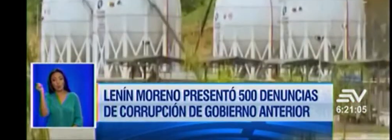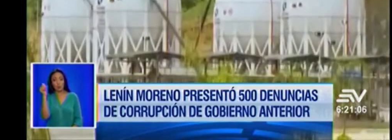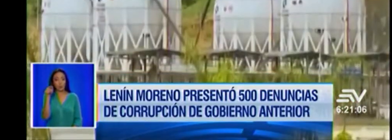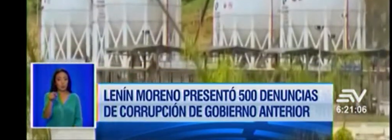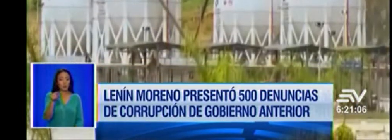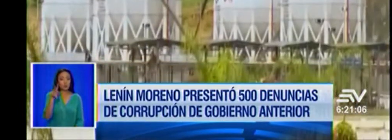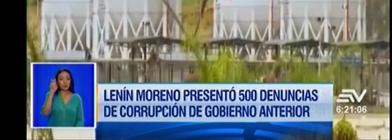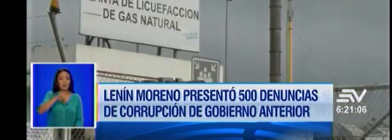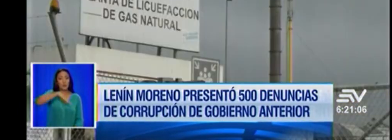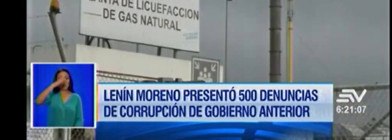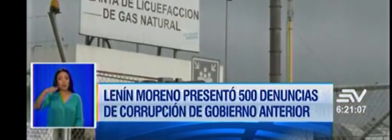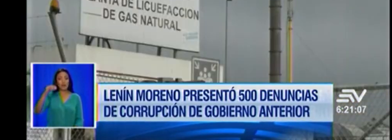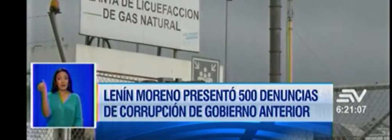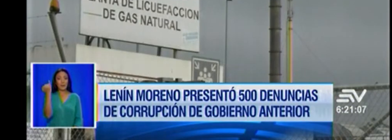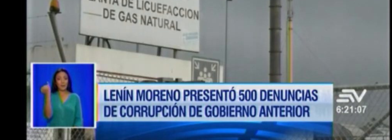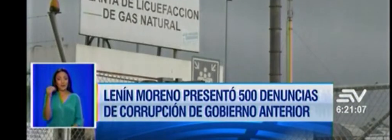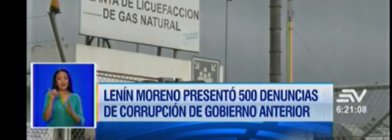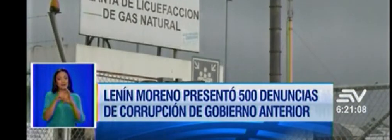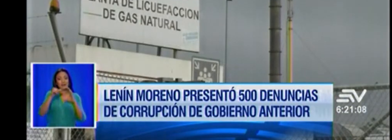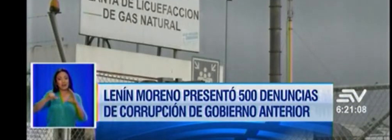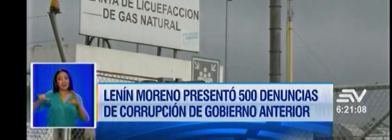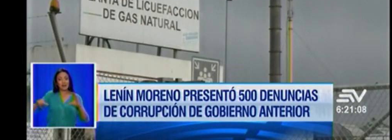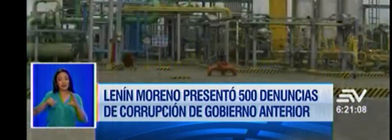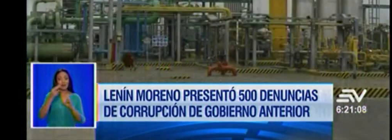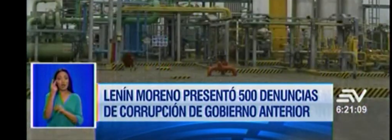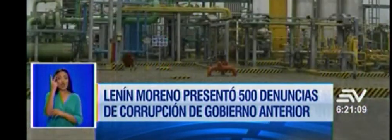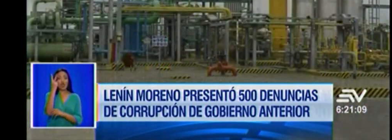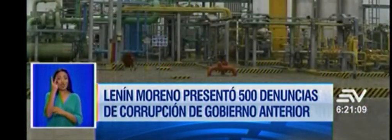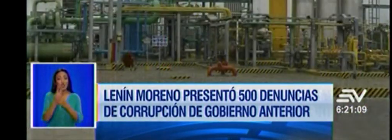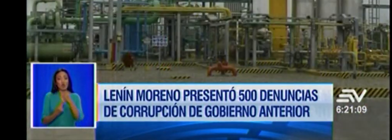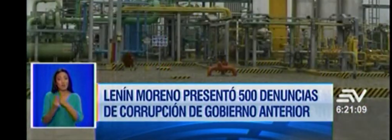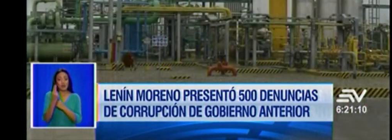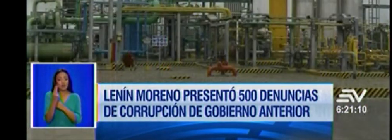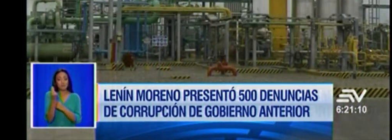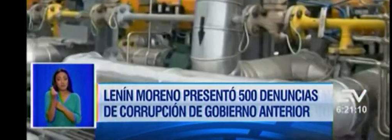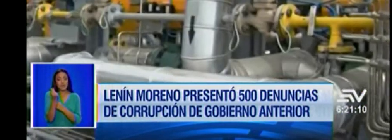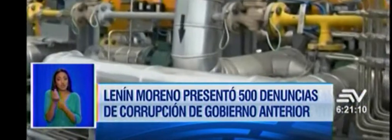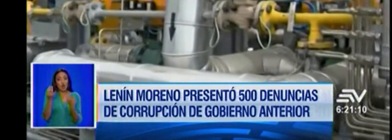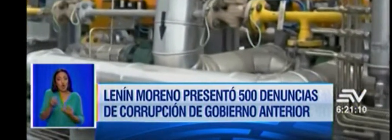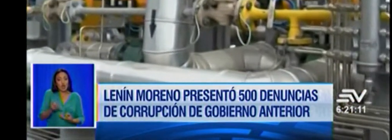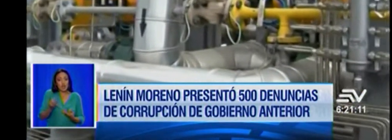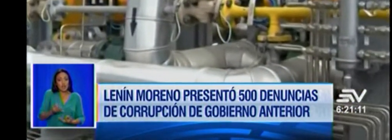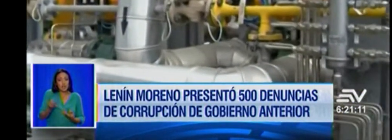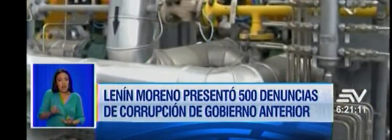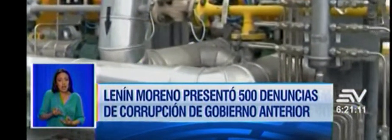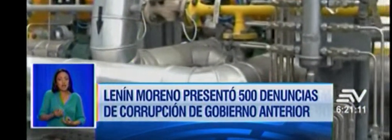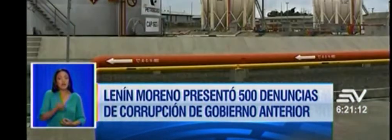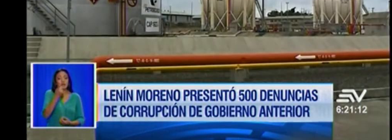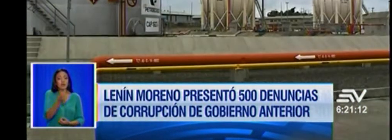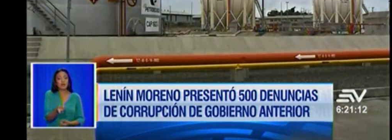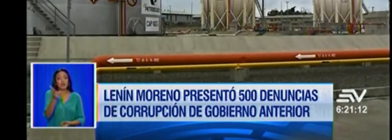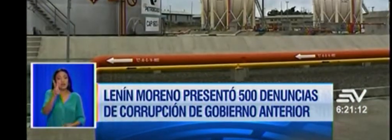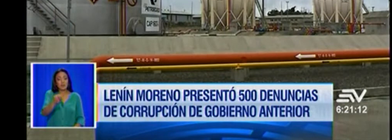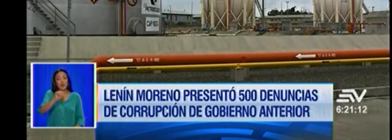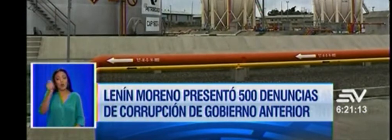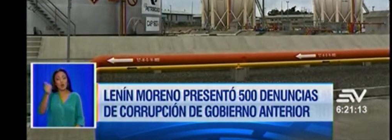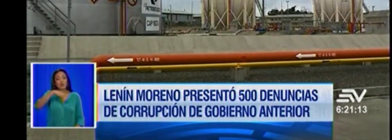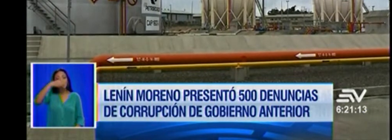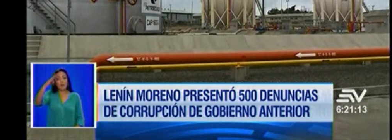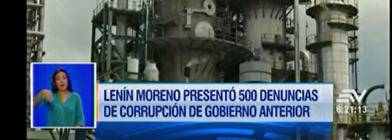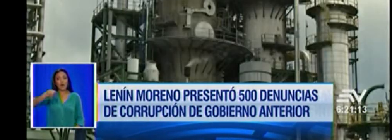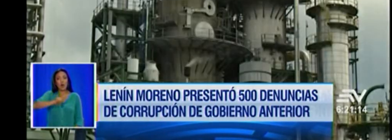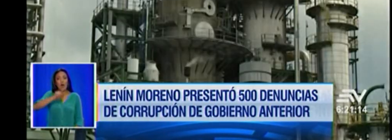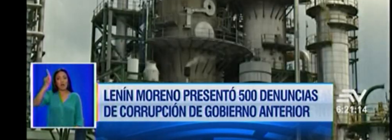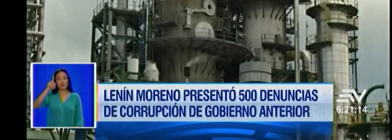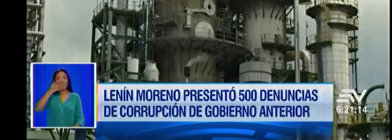marítimo Monteverde en Santa Elena, se duplicó el precio original. Y en lo relacionado con la planta de gas de Bajo Alto en El Oro,